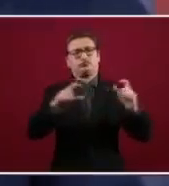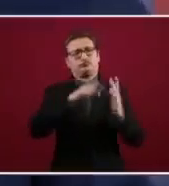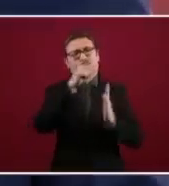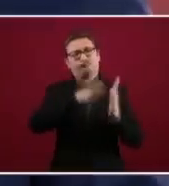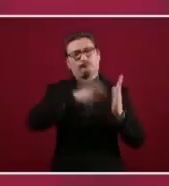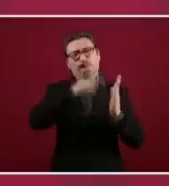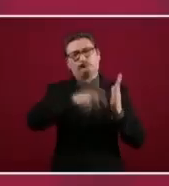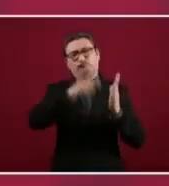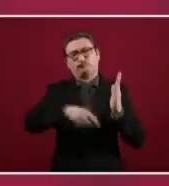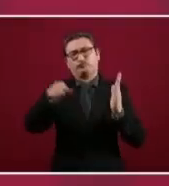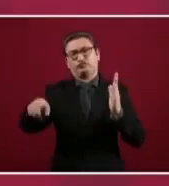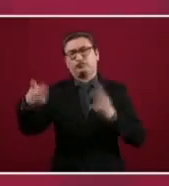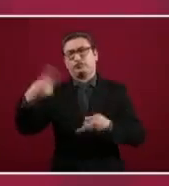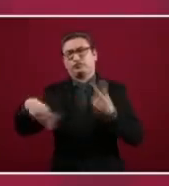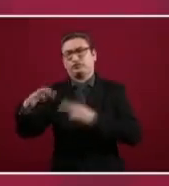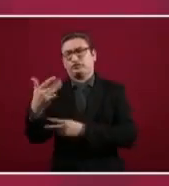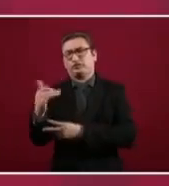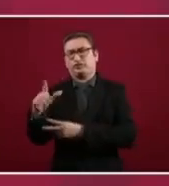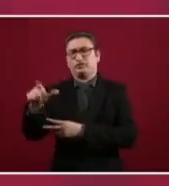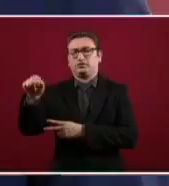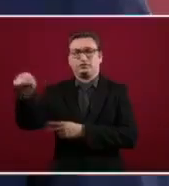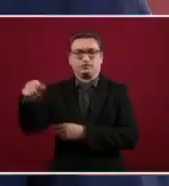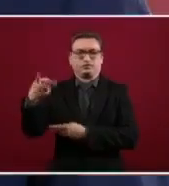la llegada de zelaya